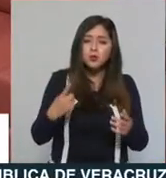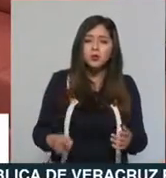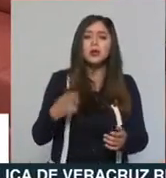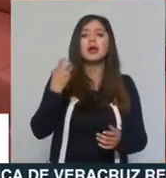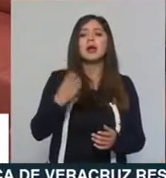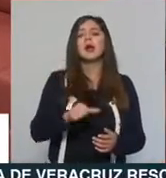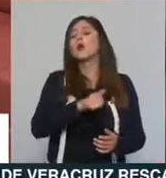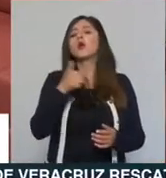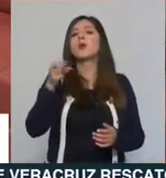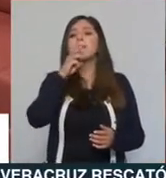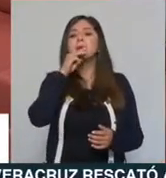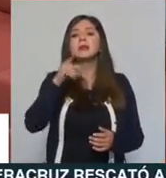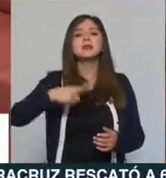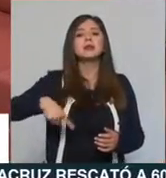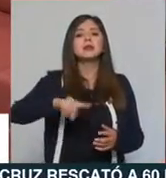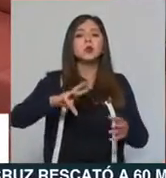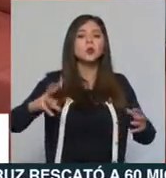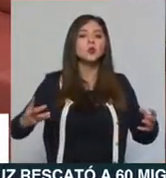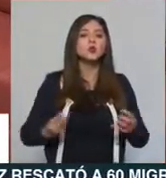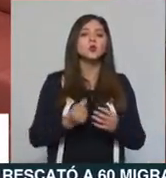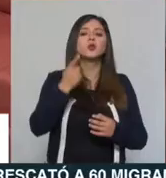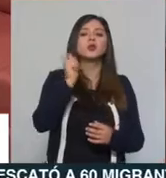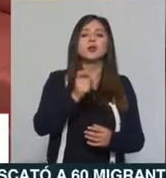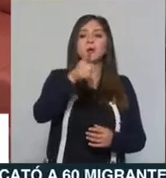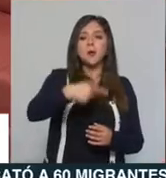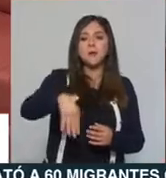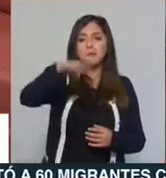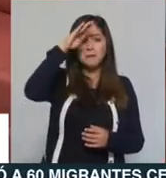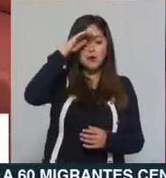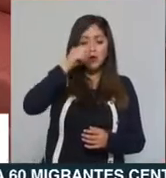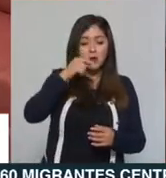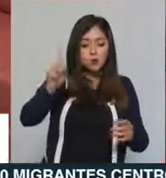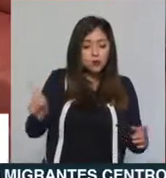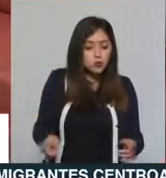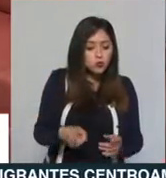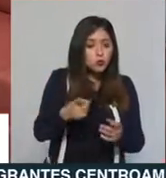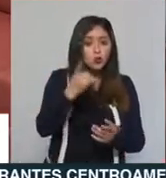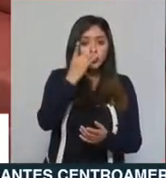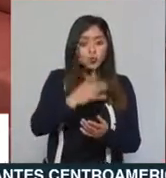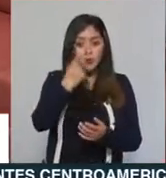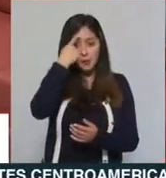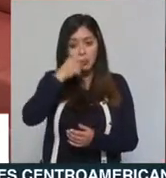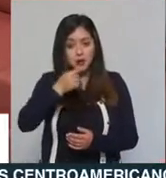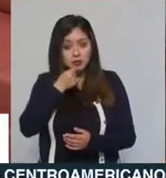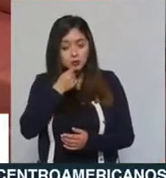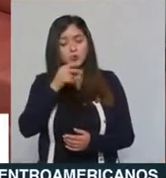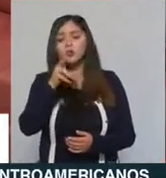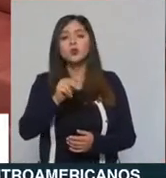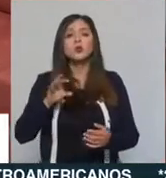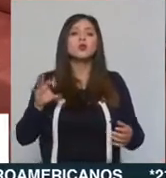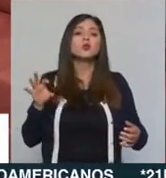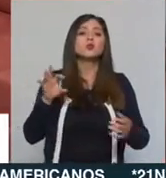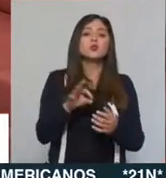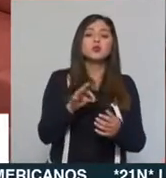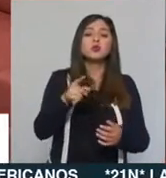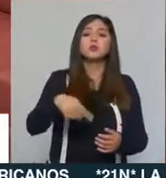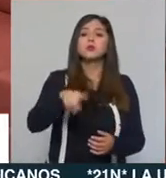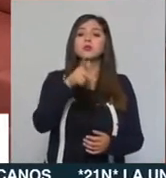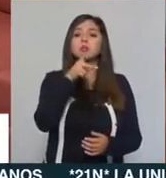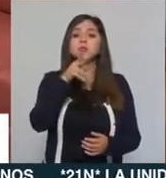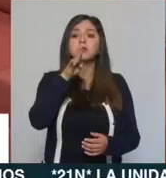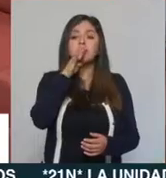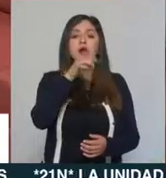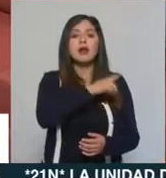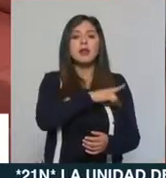que incluye a toda la familia, es decir, la música no solamente es para los pequeños de la casa, es un medio, es un vínculo, porque también los padres tenemos